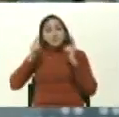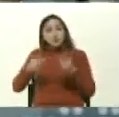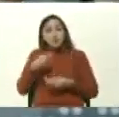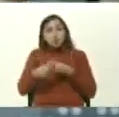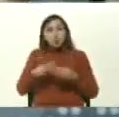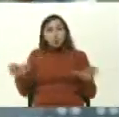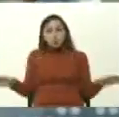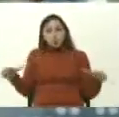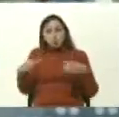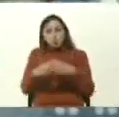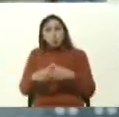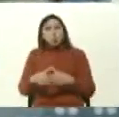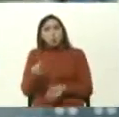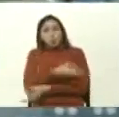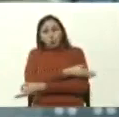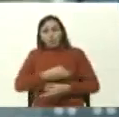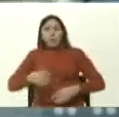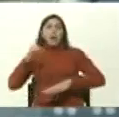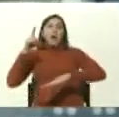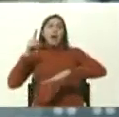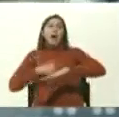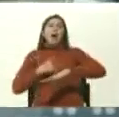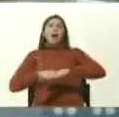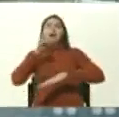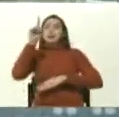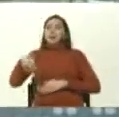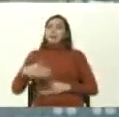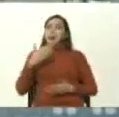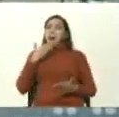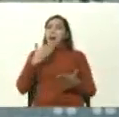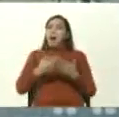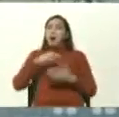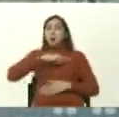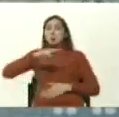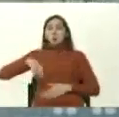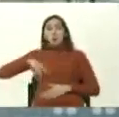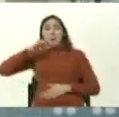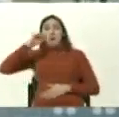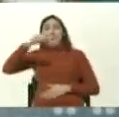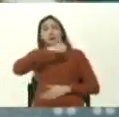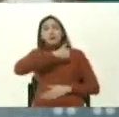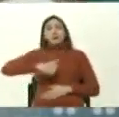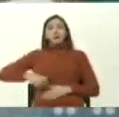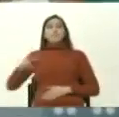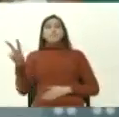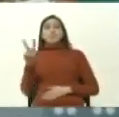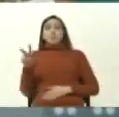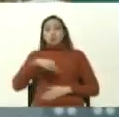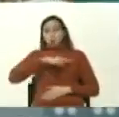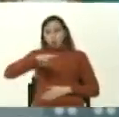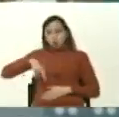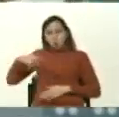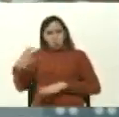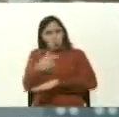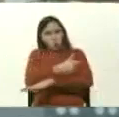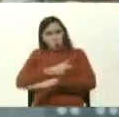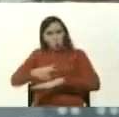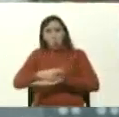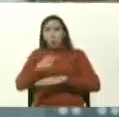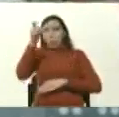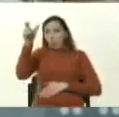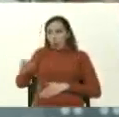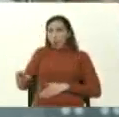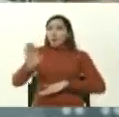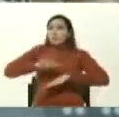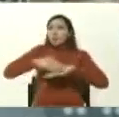en este maravilloso momento. Además, darle las gracias a nuestro presidente Nicolás Maduro, a nuestro gobernador José Vázquez, porque